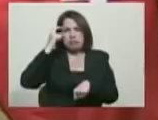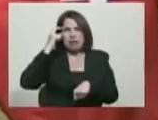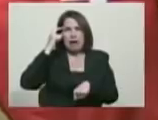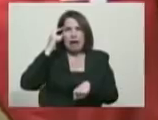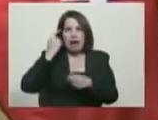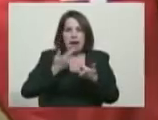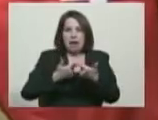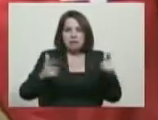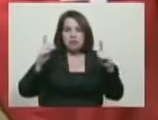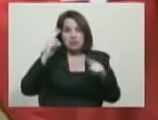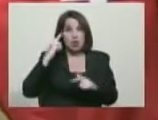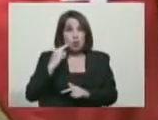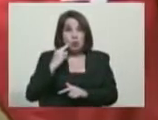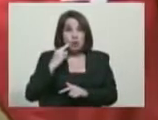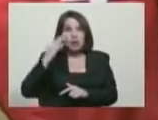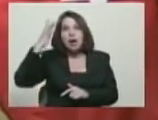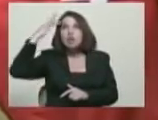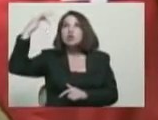otro mundo.